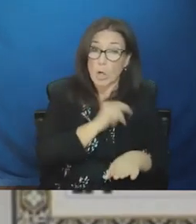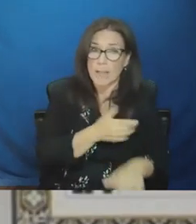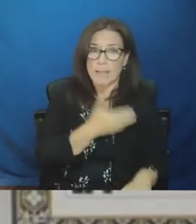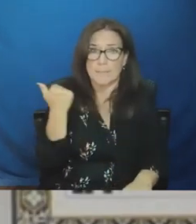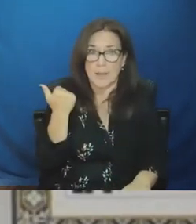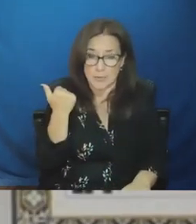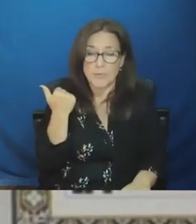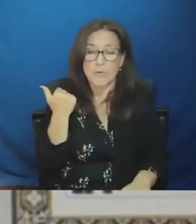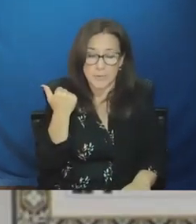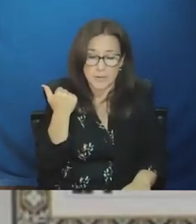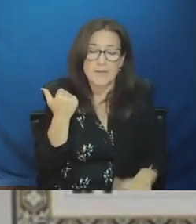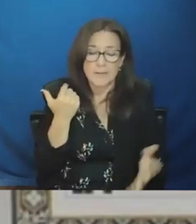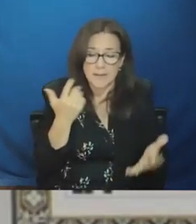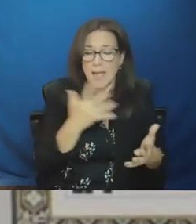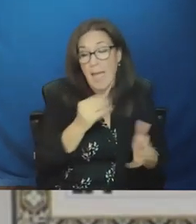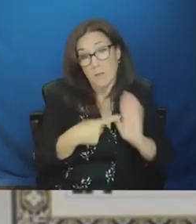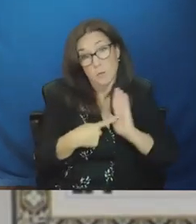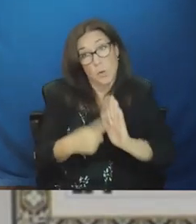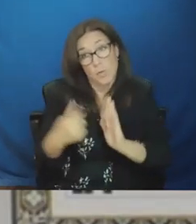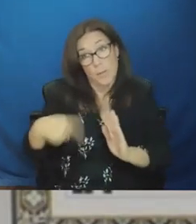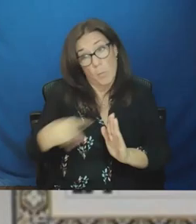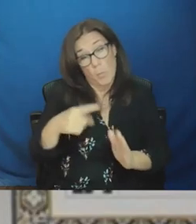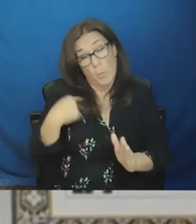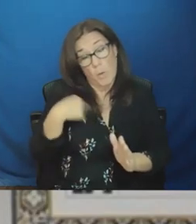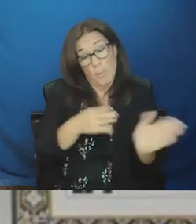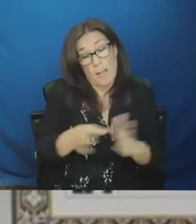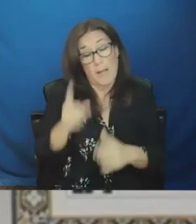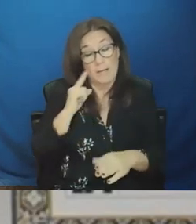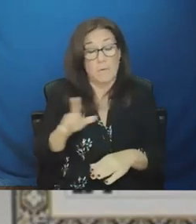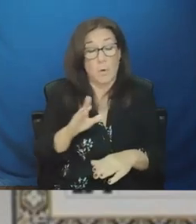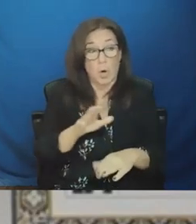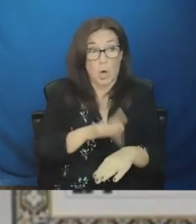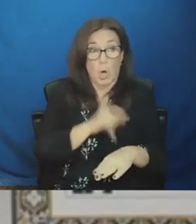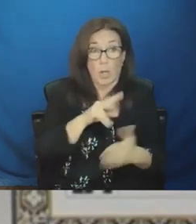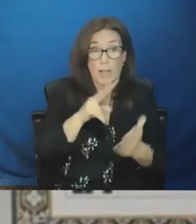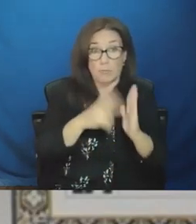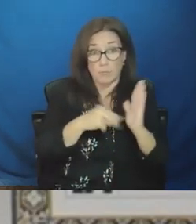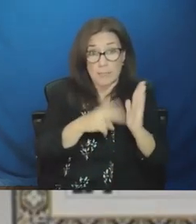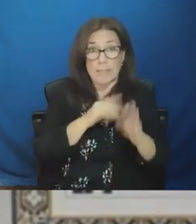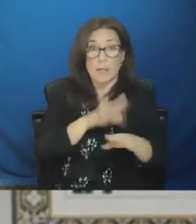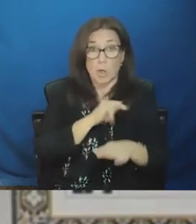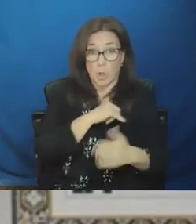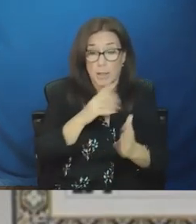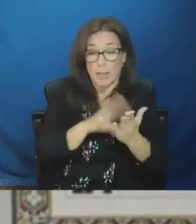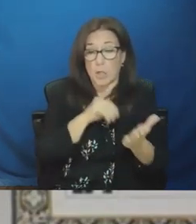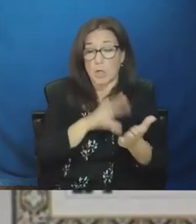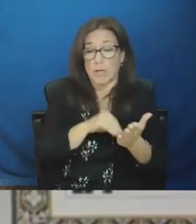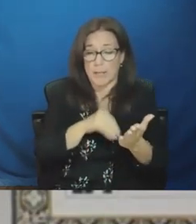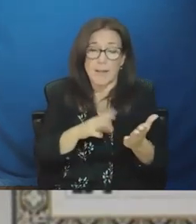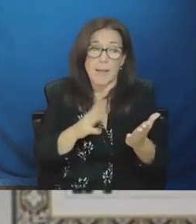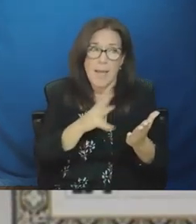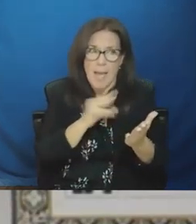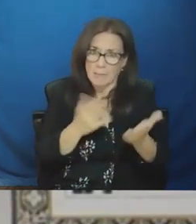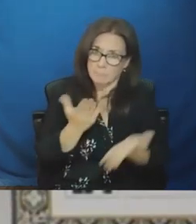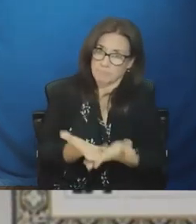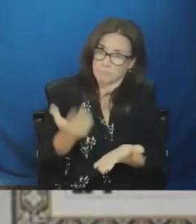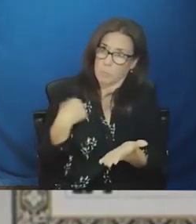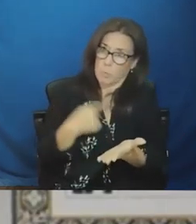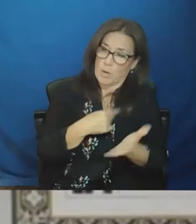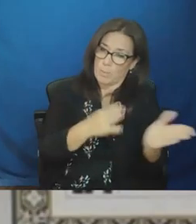de manera temprana y que estamos integrando el aprendizaje temprano para planificar